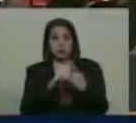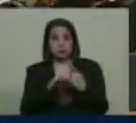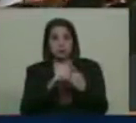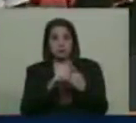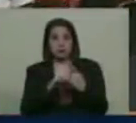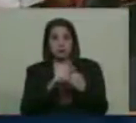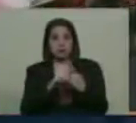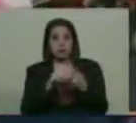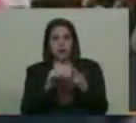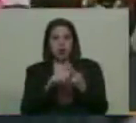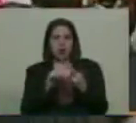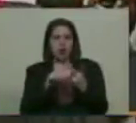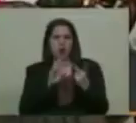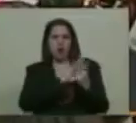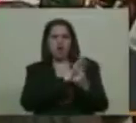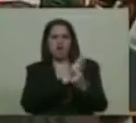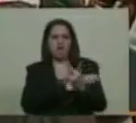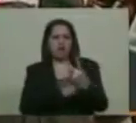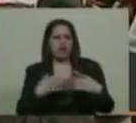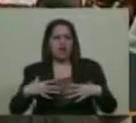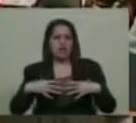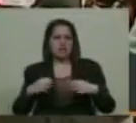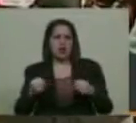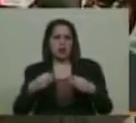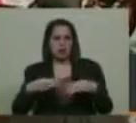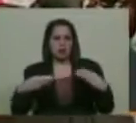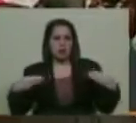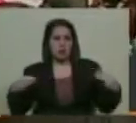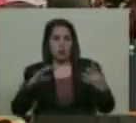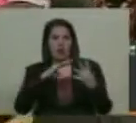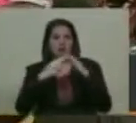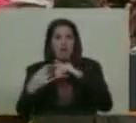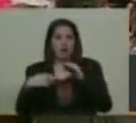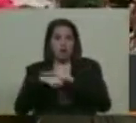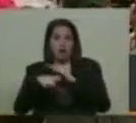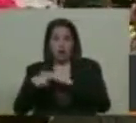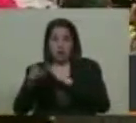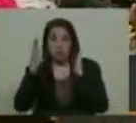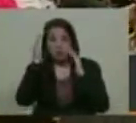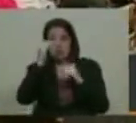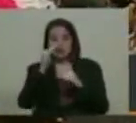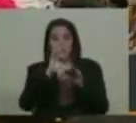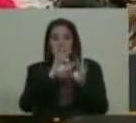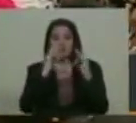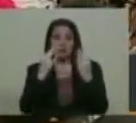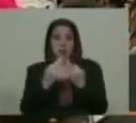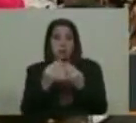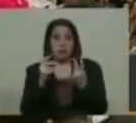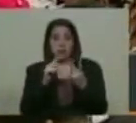¿Cómo vamos a fortalecer la salud pública barrio adentro y la atención de la familia?